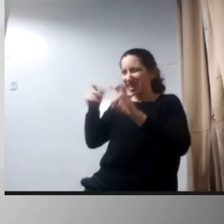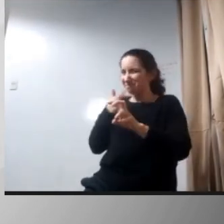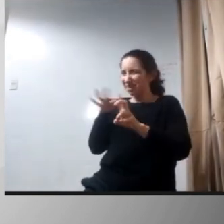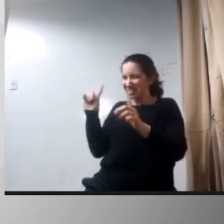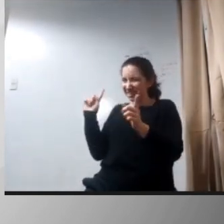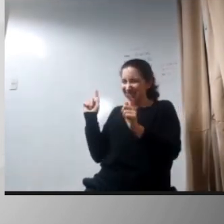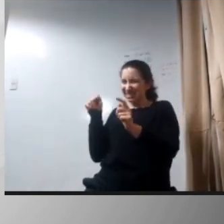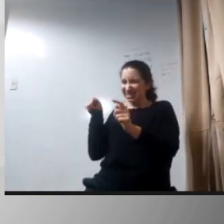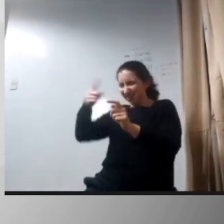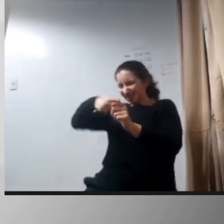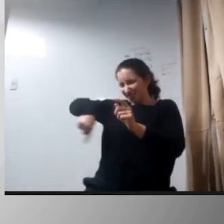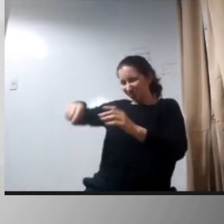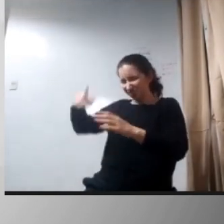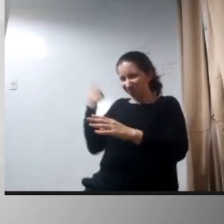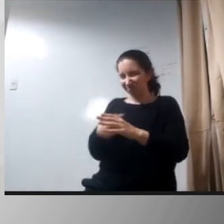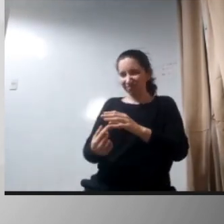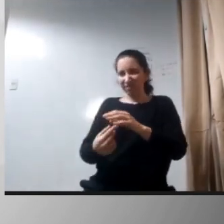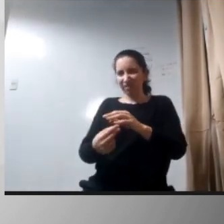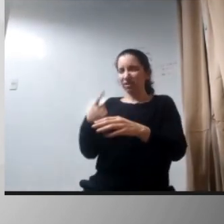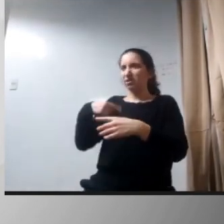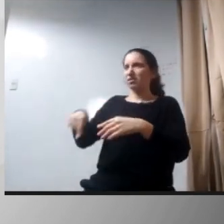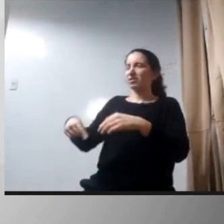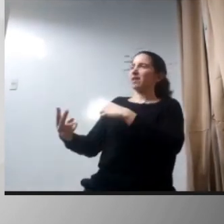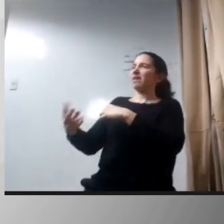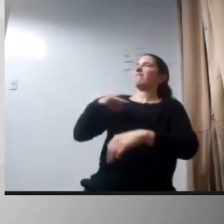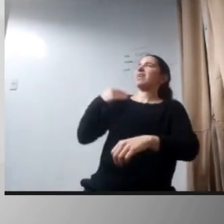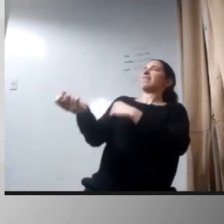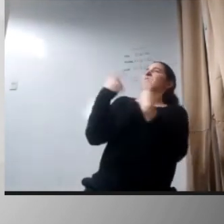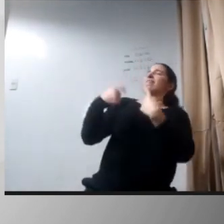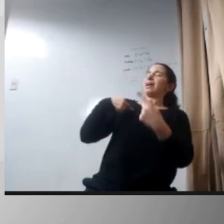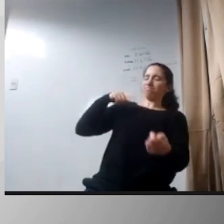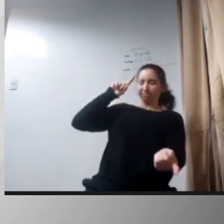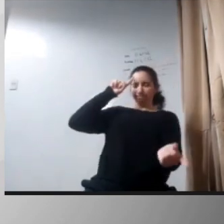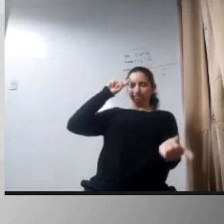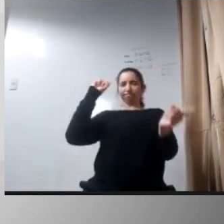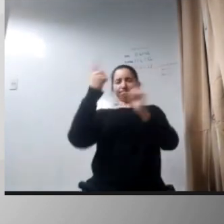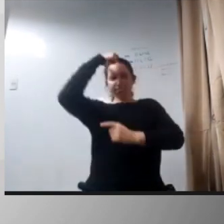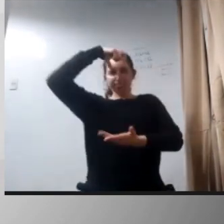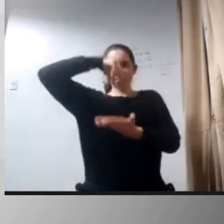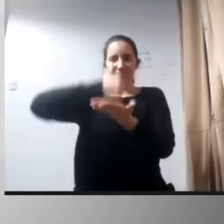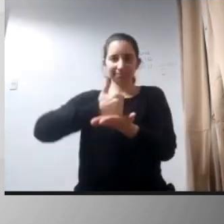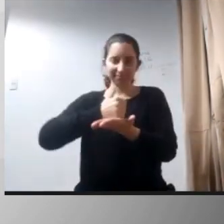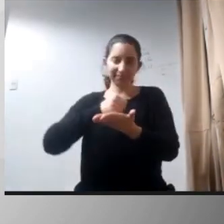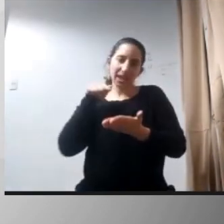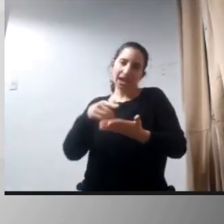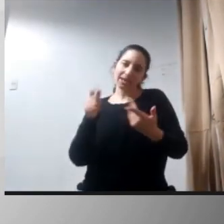que implica que los demás nos tienen que definir la vida.